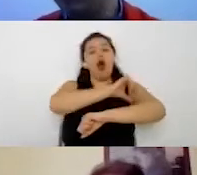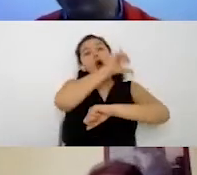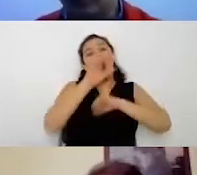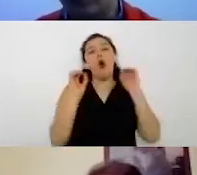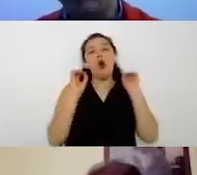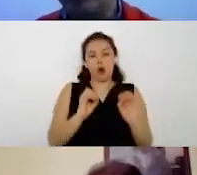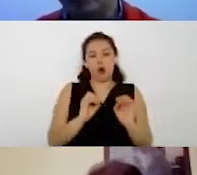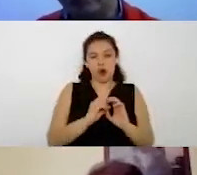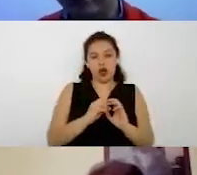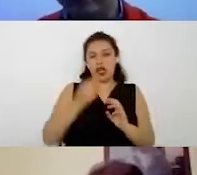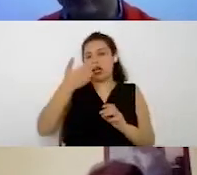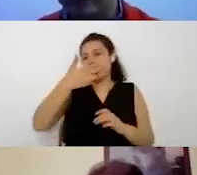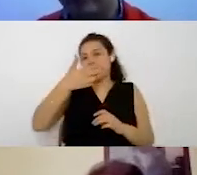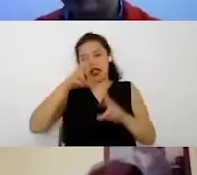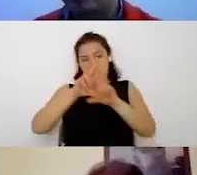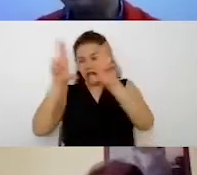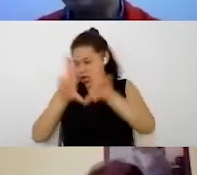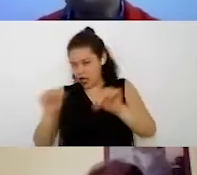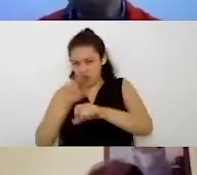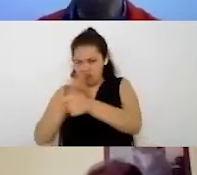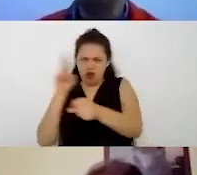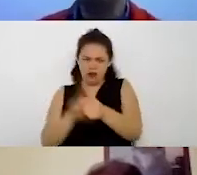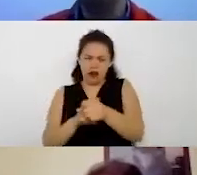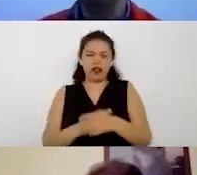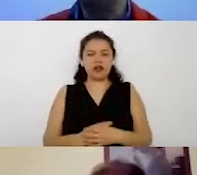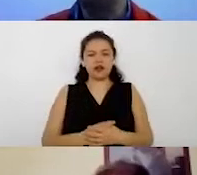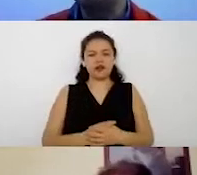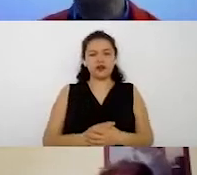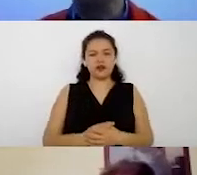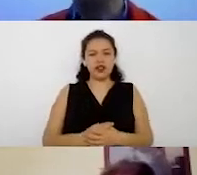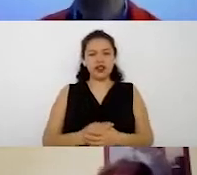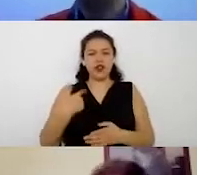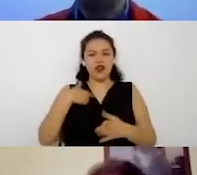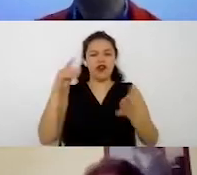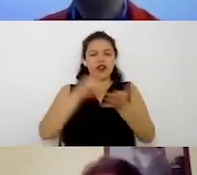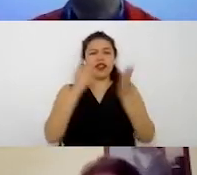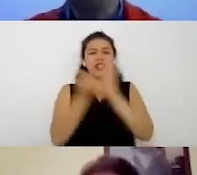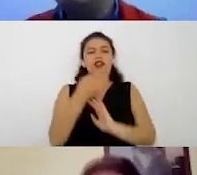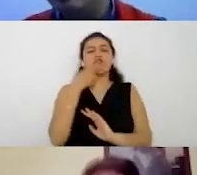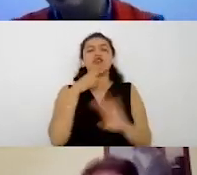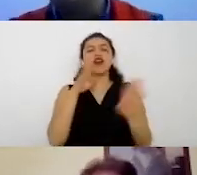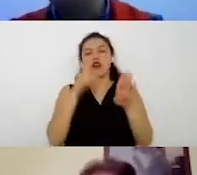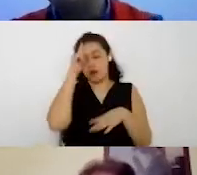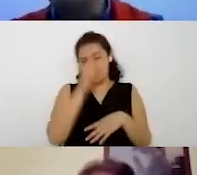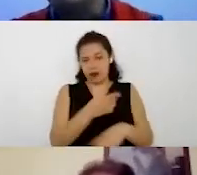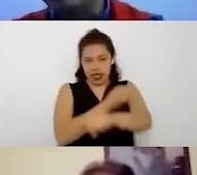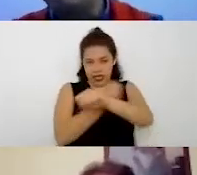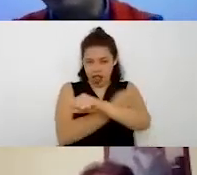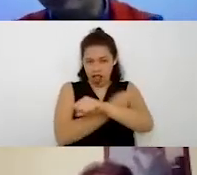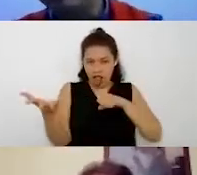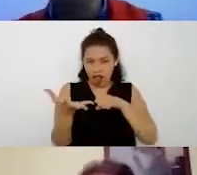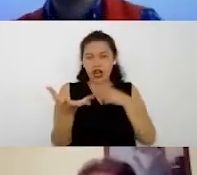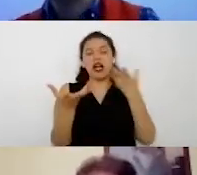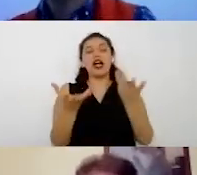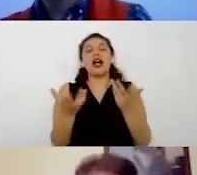defecto, hielo convencional. Ahora bien, ¿cómo voy a aplicar esta técnica que nos puede ayudar a aminorar lo que es una